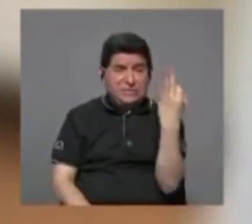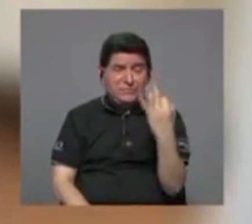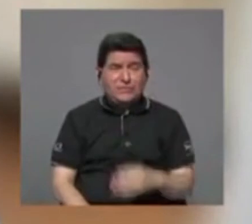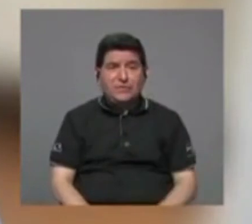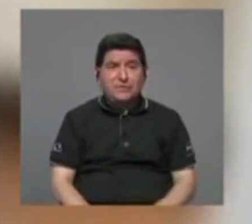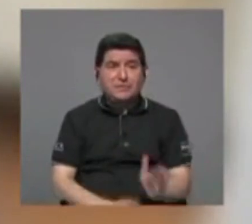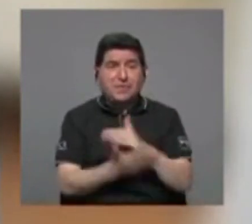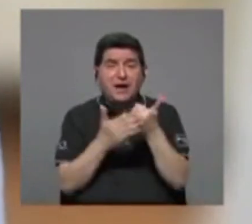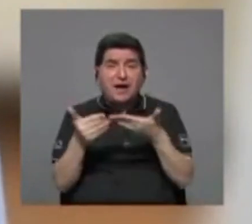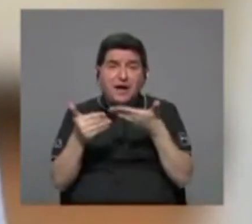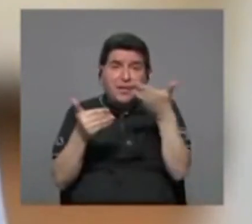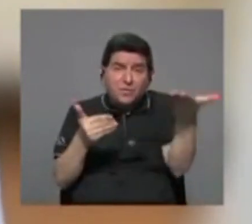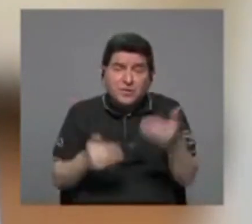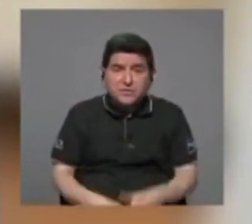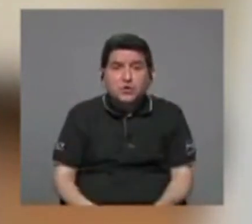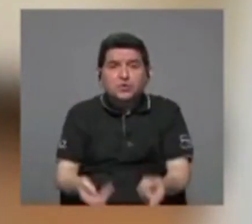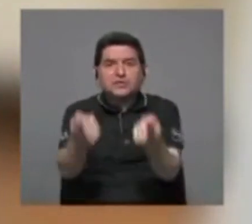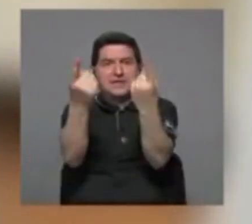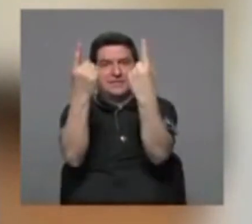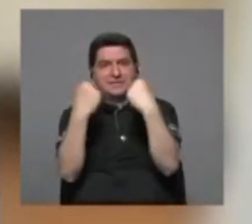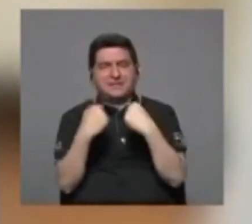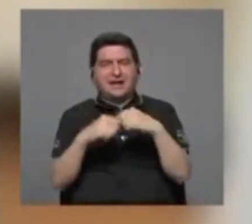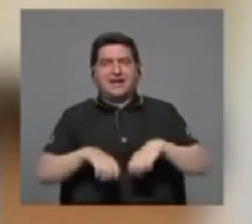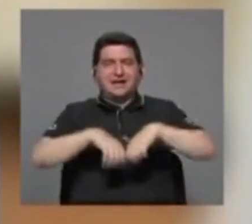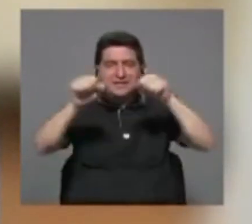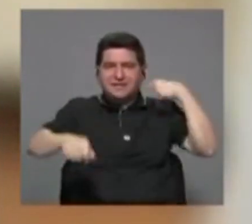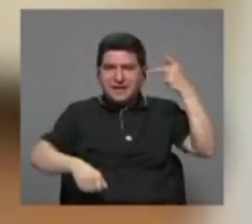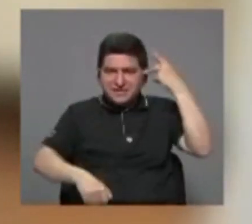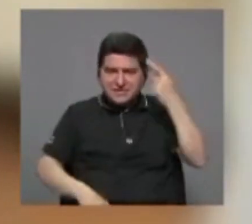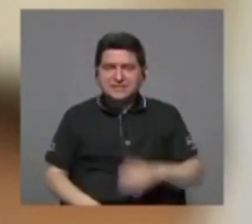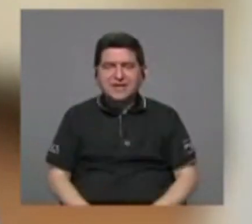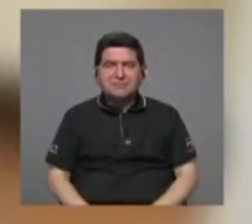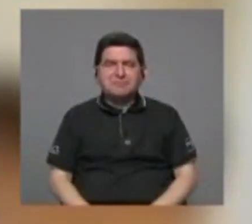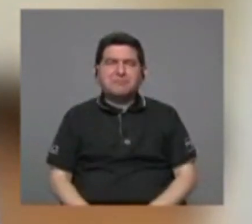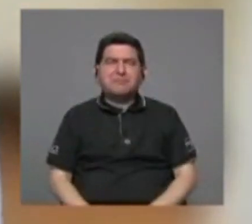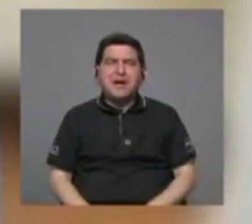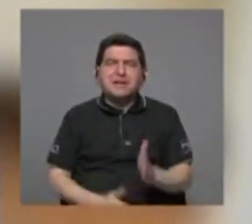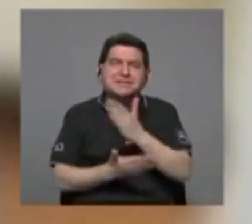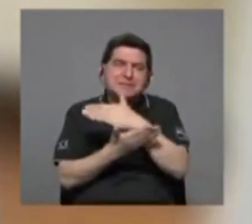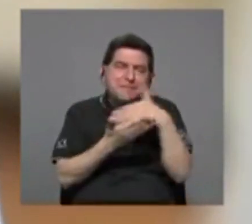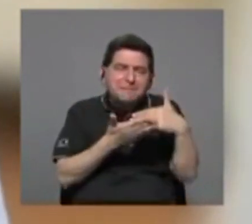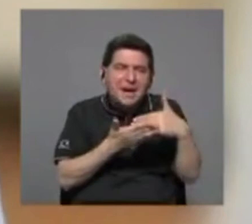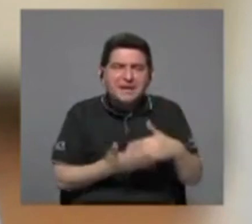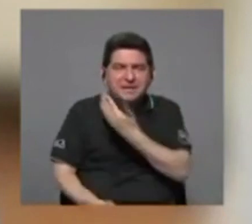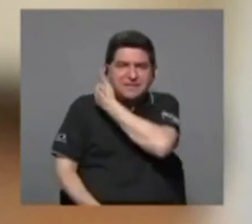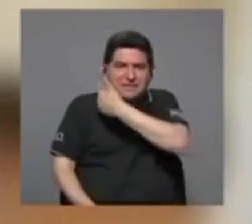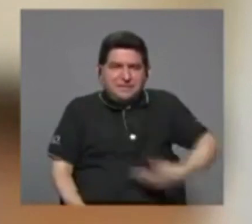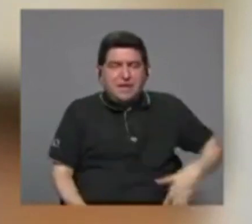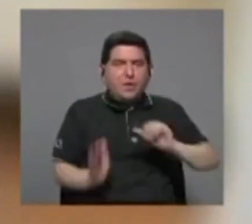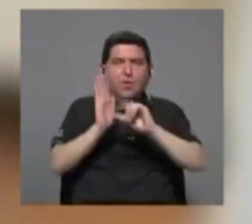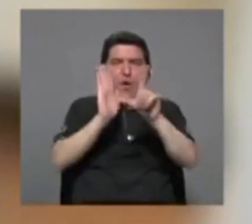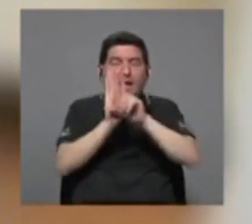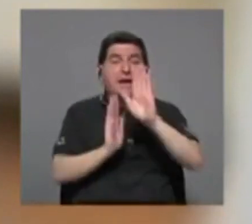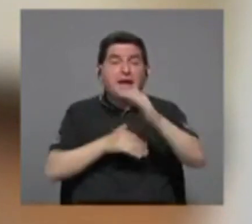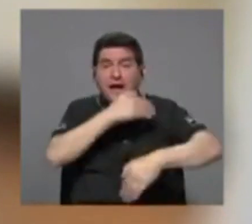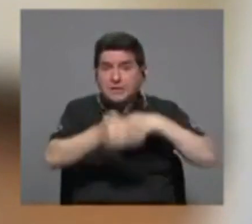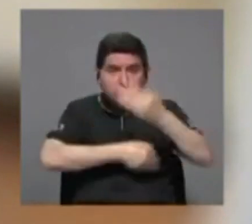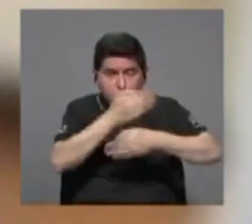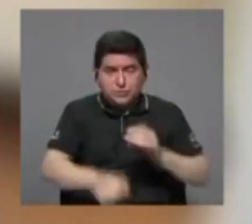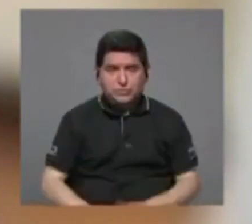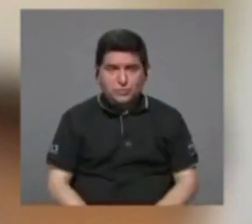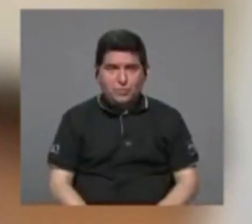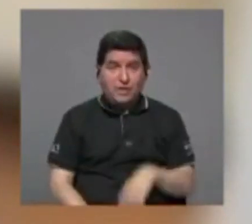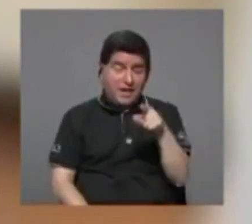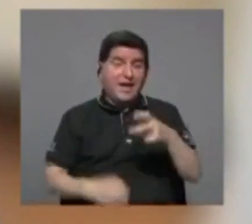importar algunos elementos de sistemas políticos semipresidenciales o semiparlamentarios en su gestión. Yo diría que estos